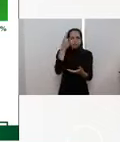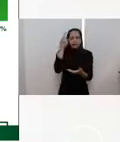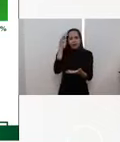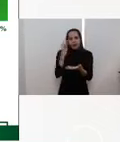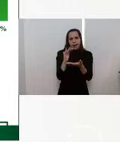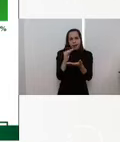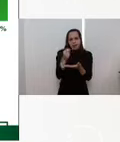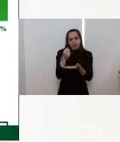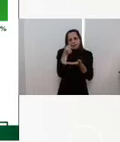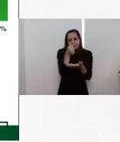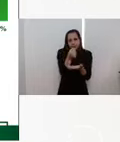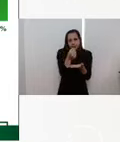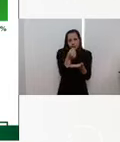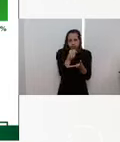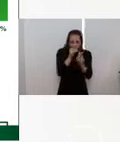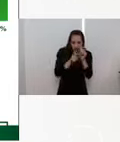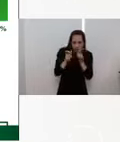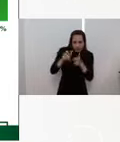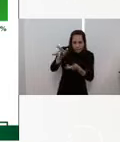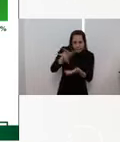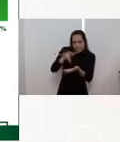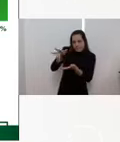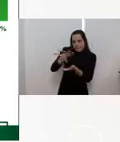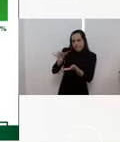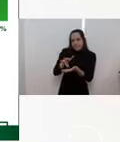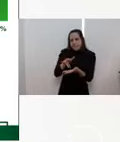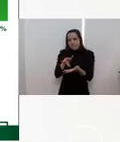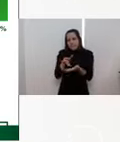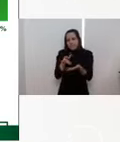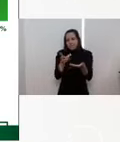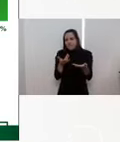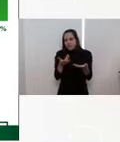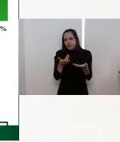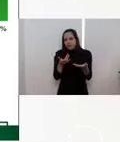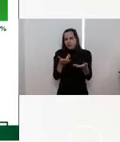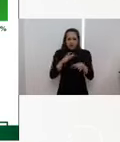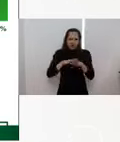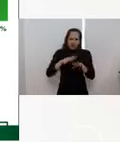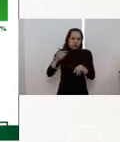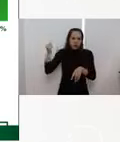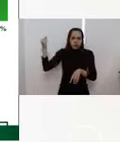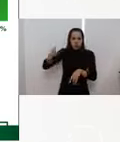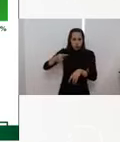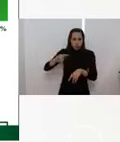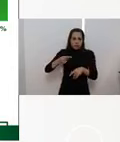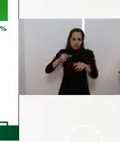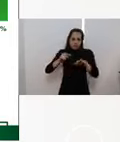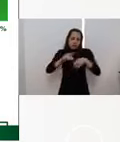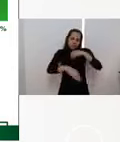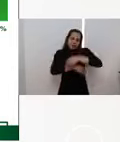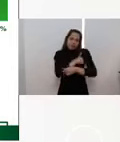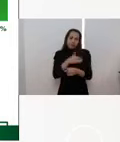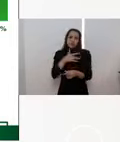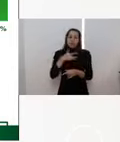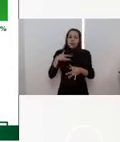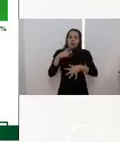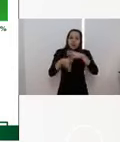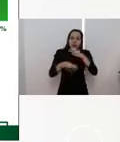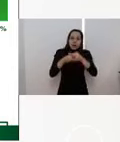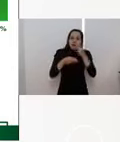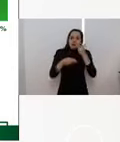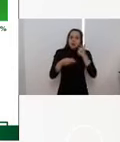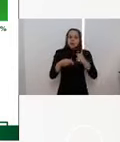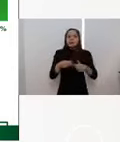en el acceso de esos pacientes una limitación por orden del ministerio de salud y como a pesar de